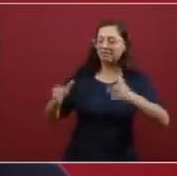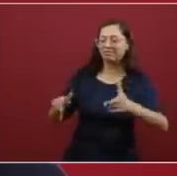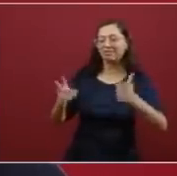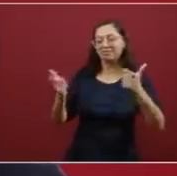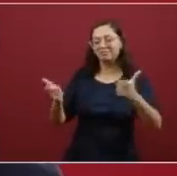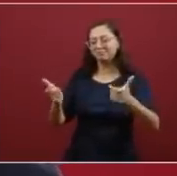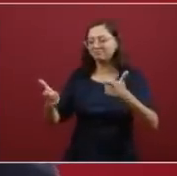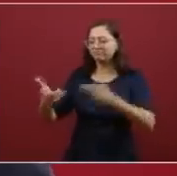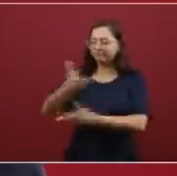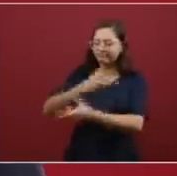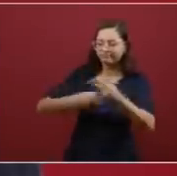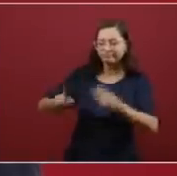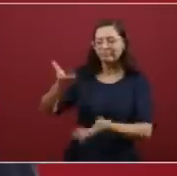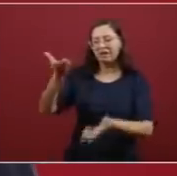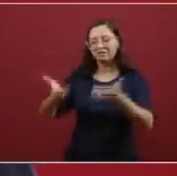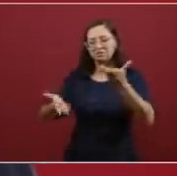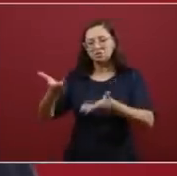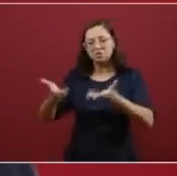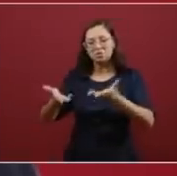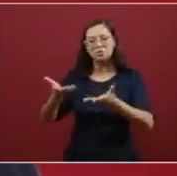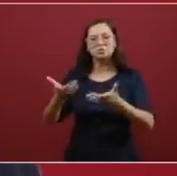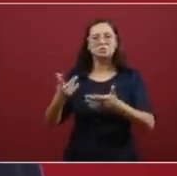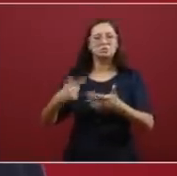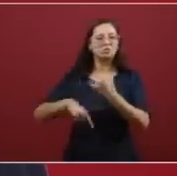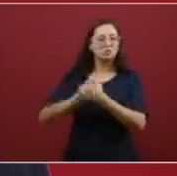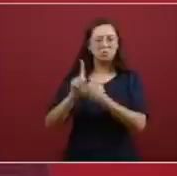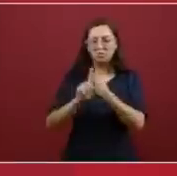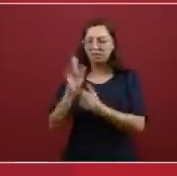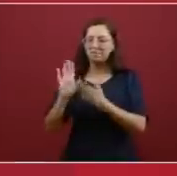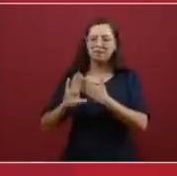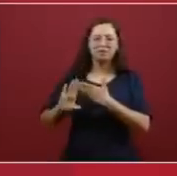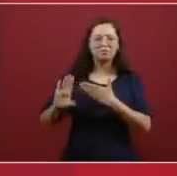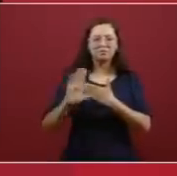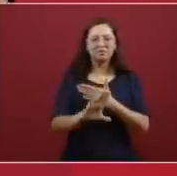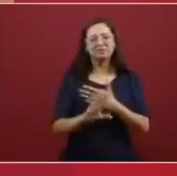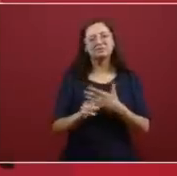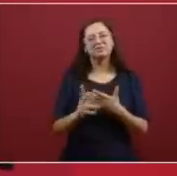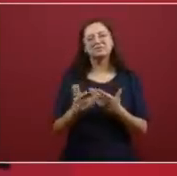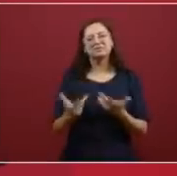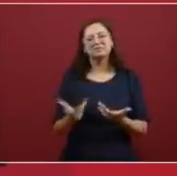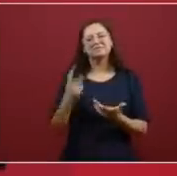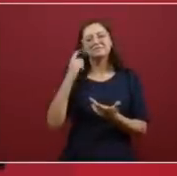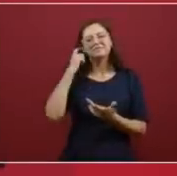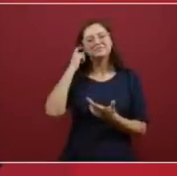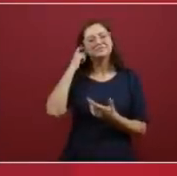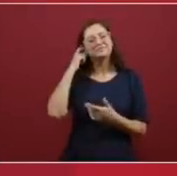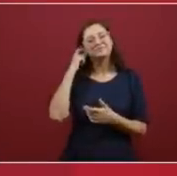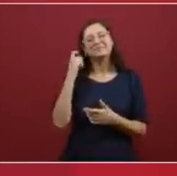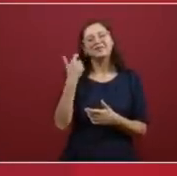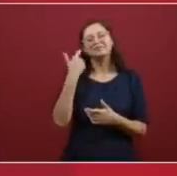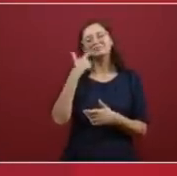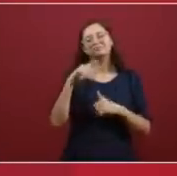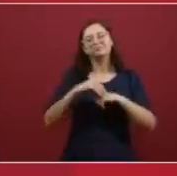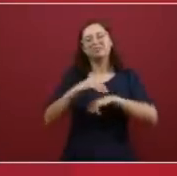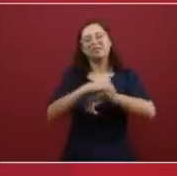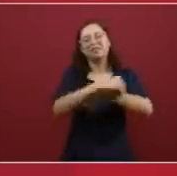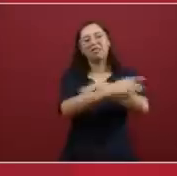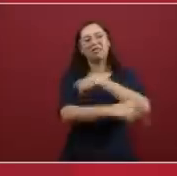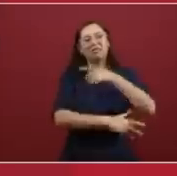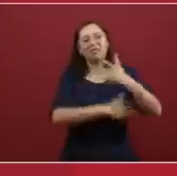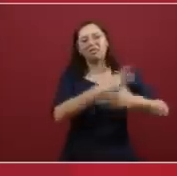económica, que no tengamos crisis. Entonces, no queremos dar pretextos. Ya ven